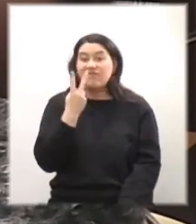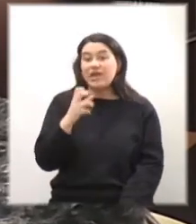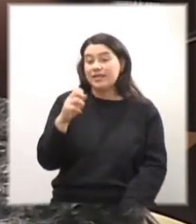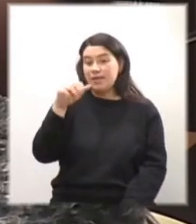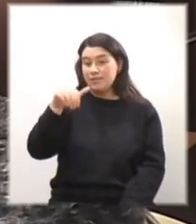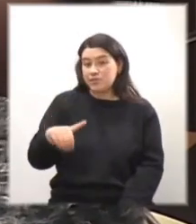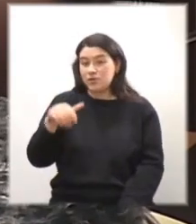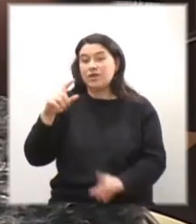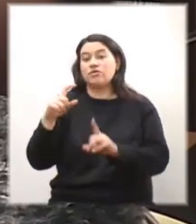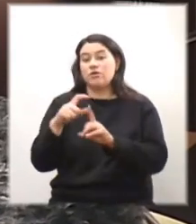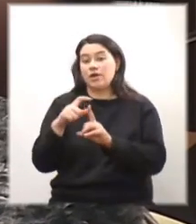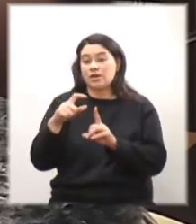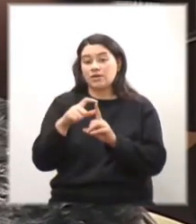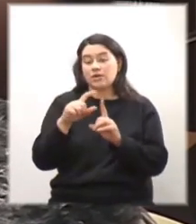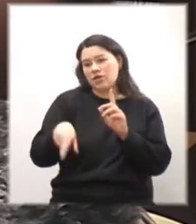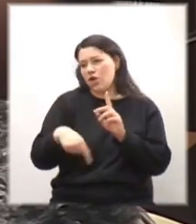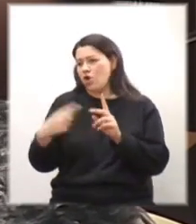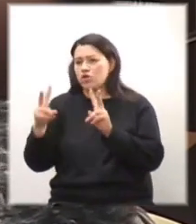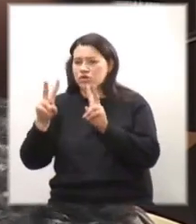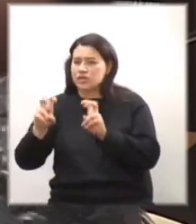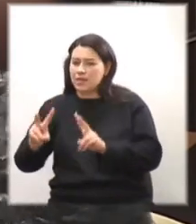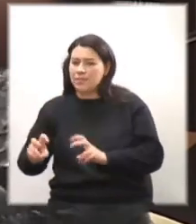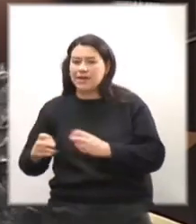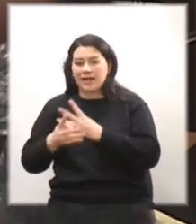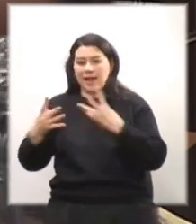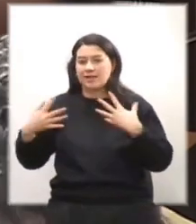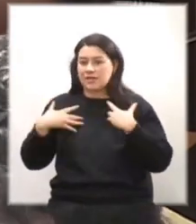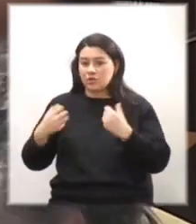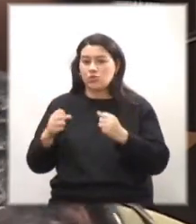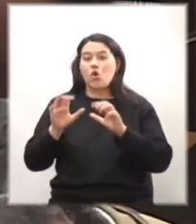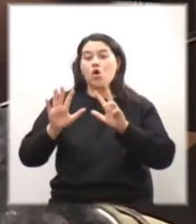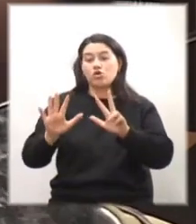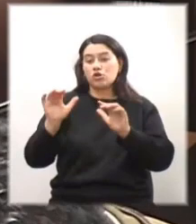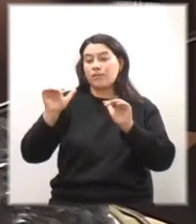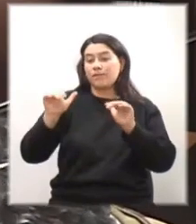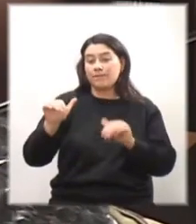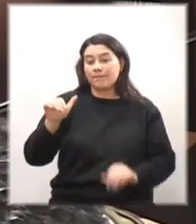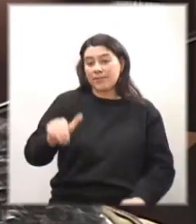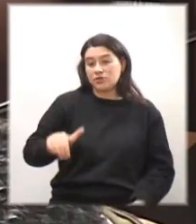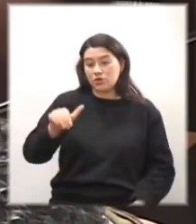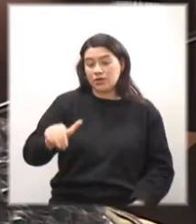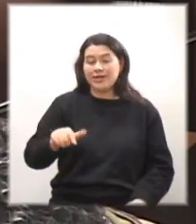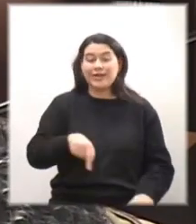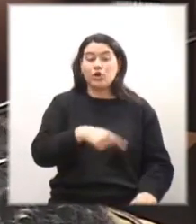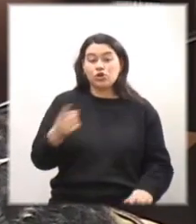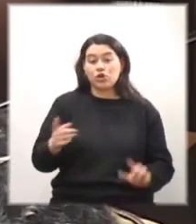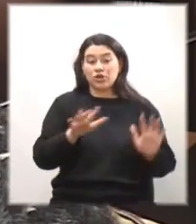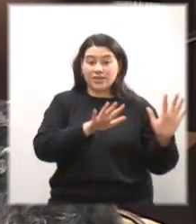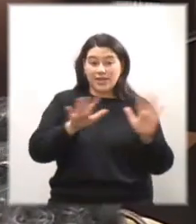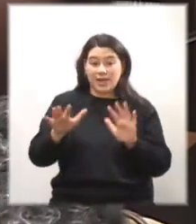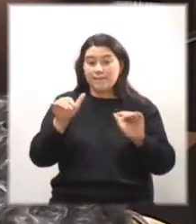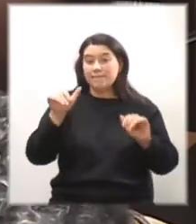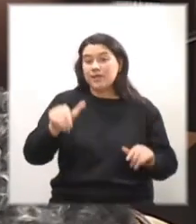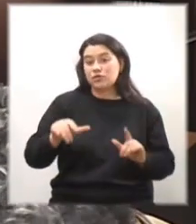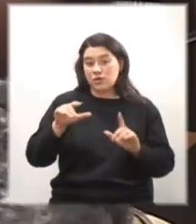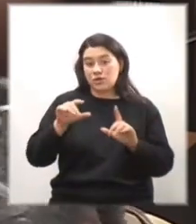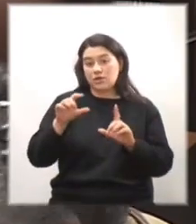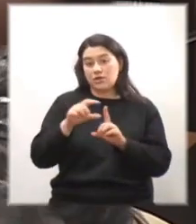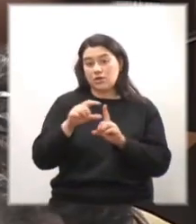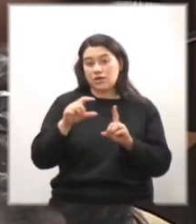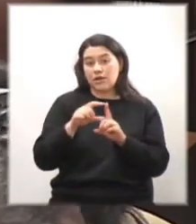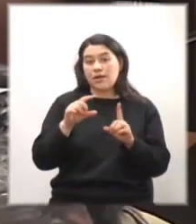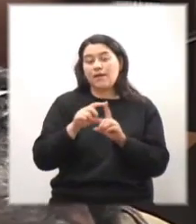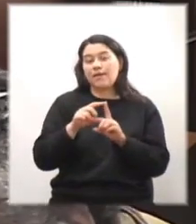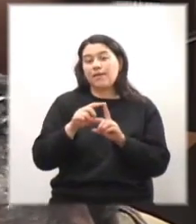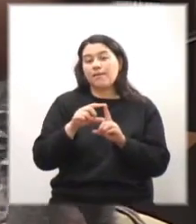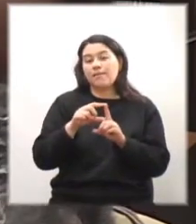20 millones de dólares y a otros temas de salud por unos 8 millones y unos 10 millones de dólares para los proyectos de